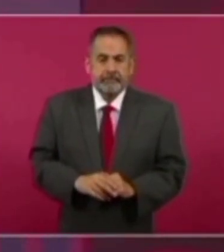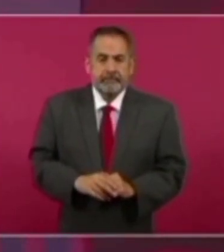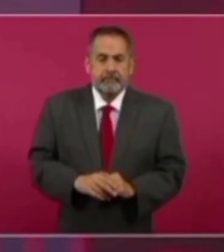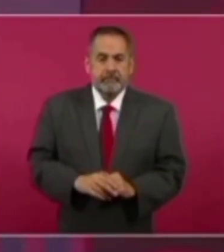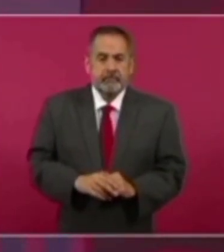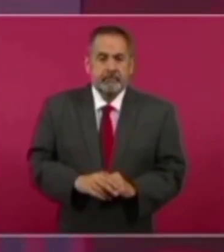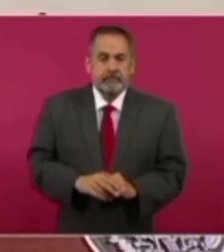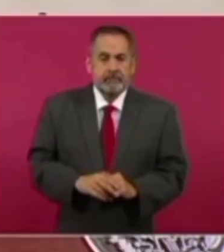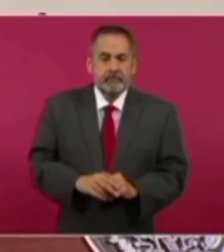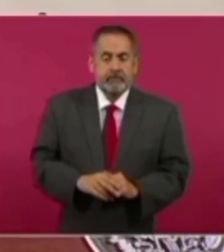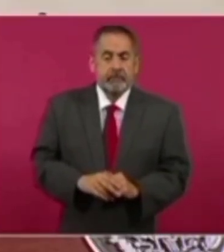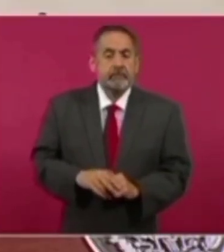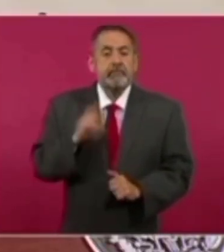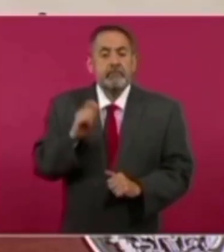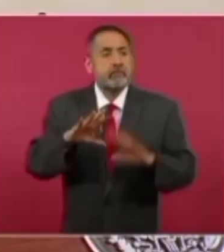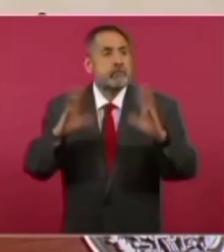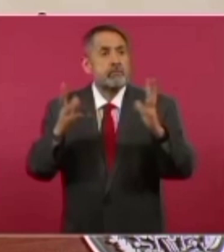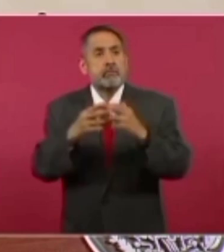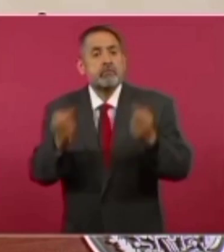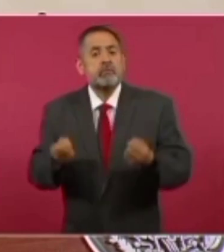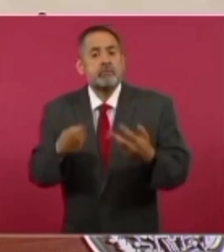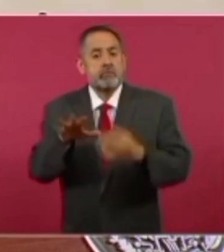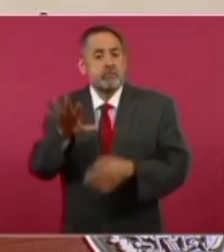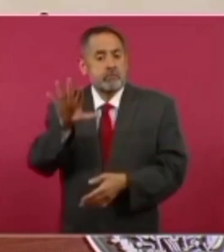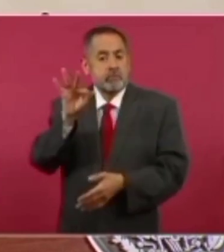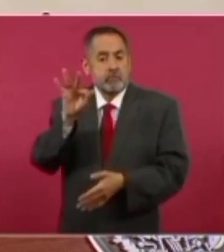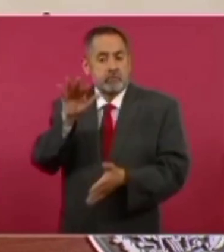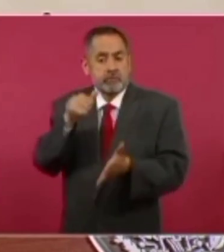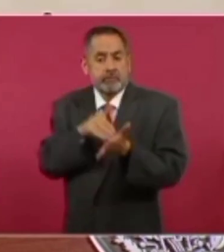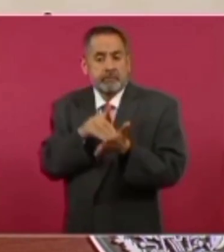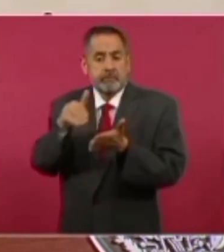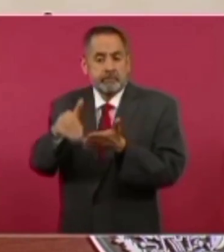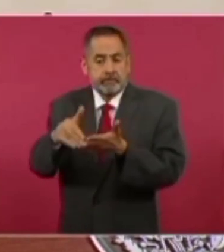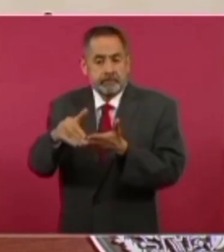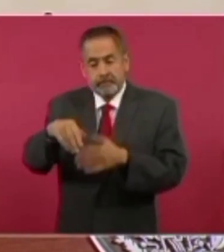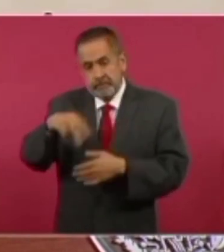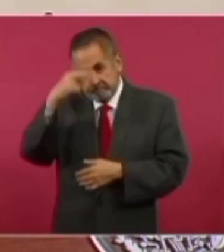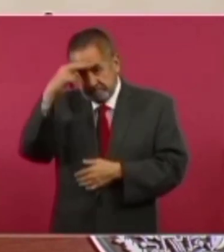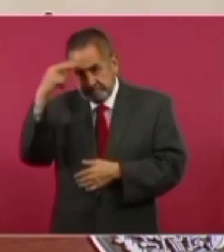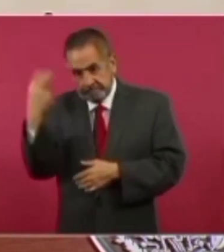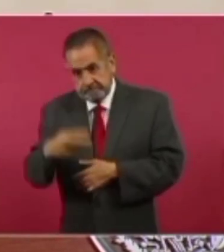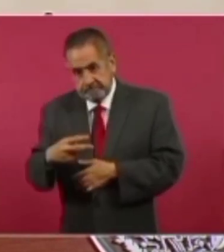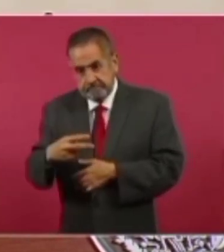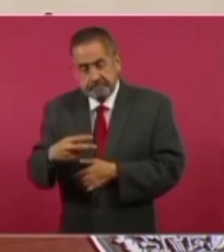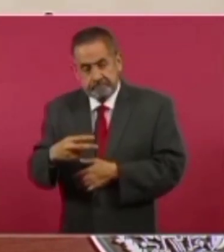son 40 millones de mexicanos en Estados Unidos